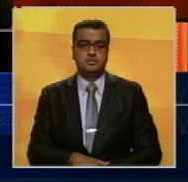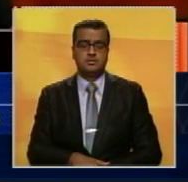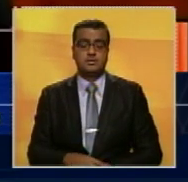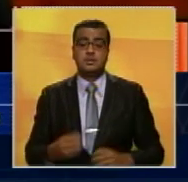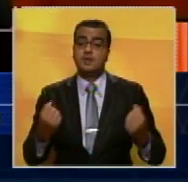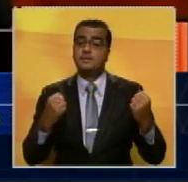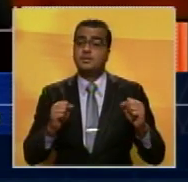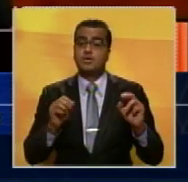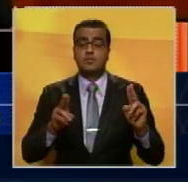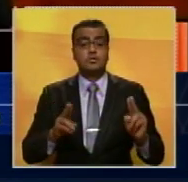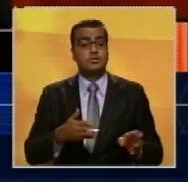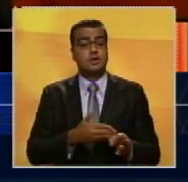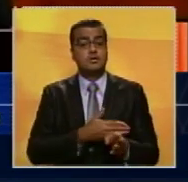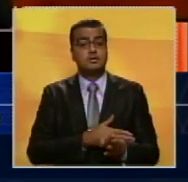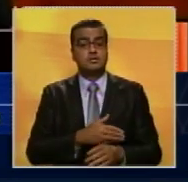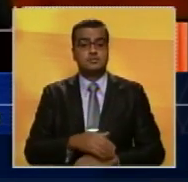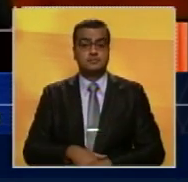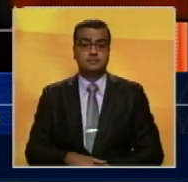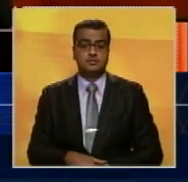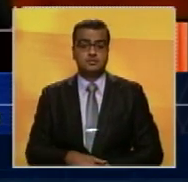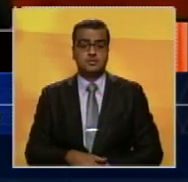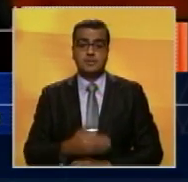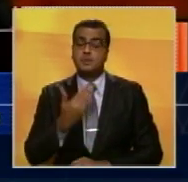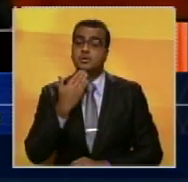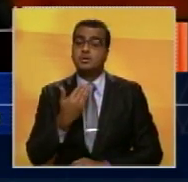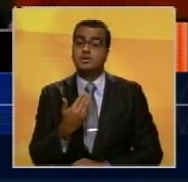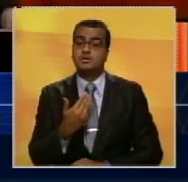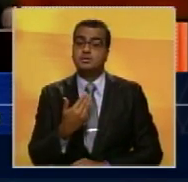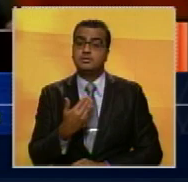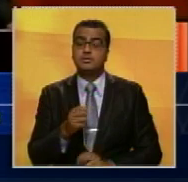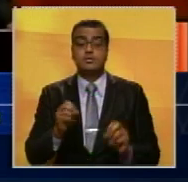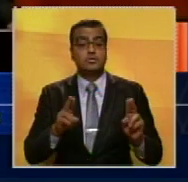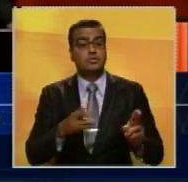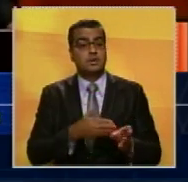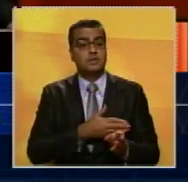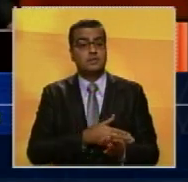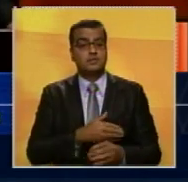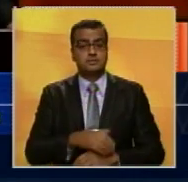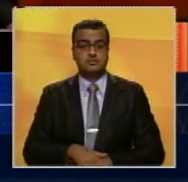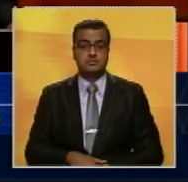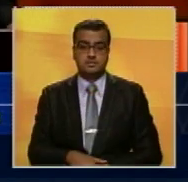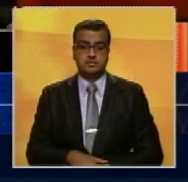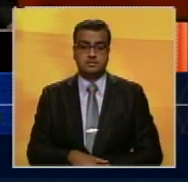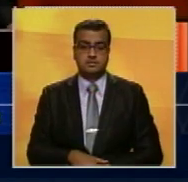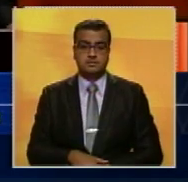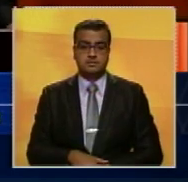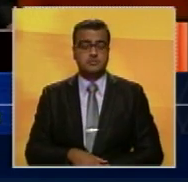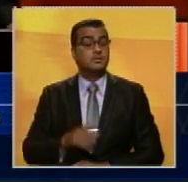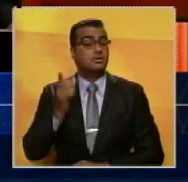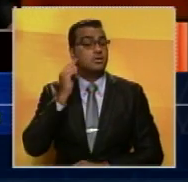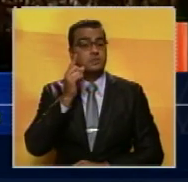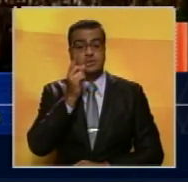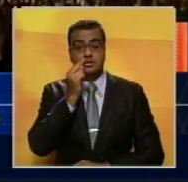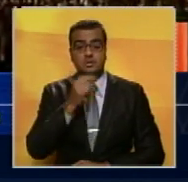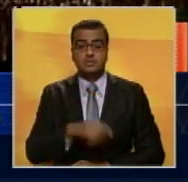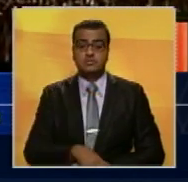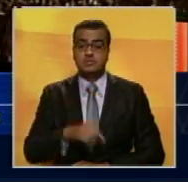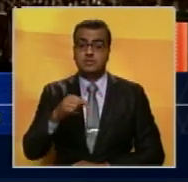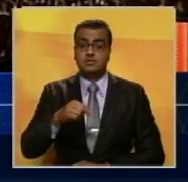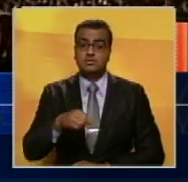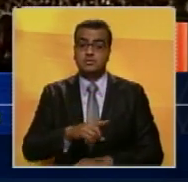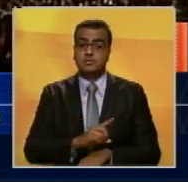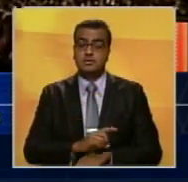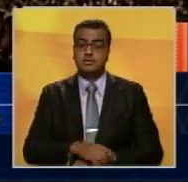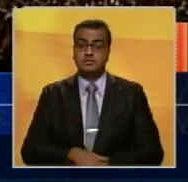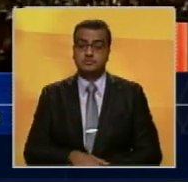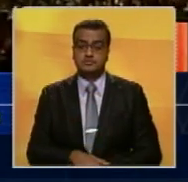entrenamiento como nunca antes y oportunidades como nunca antes. Señoras y señores, este es su